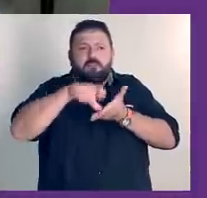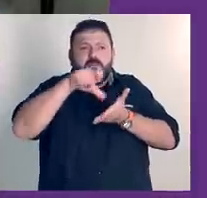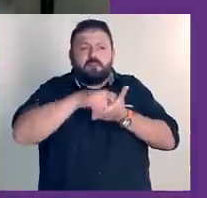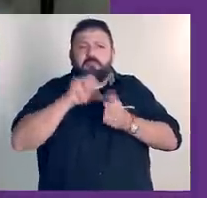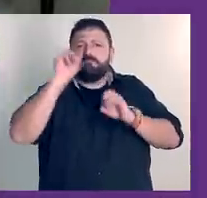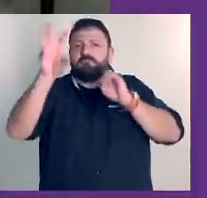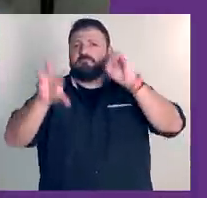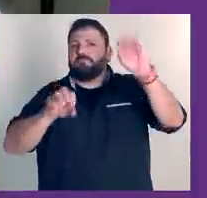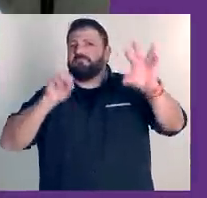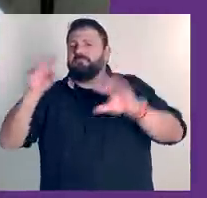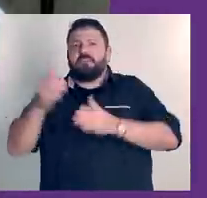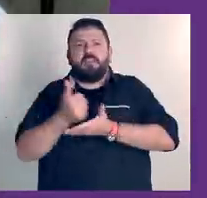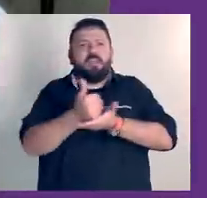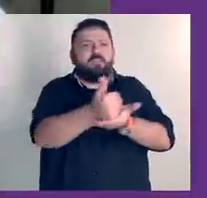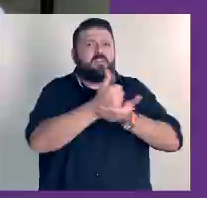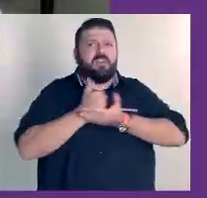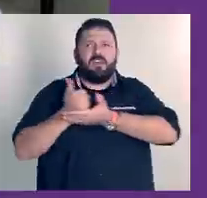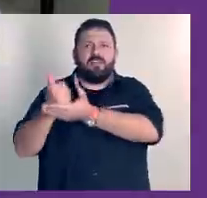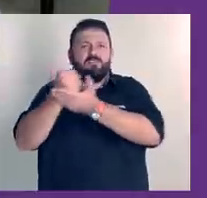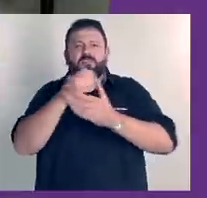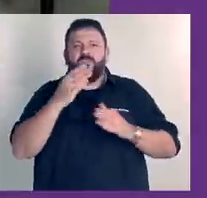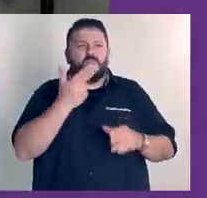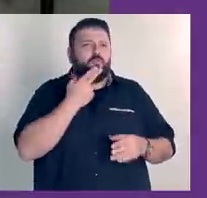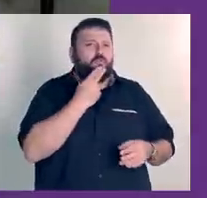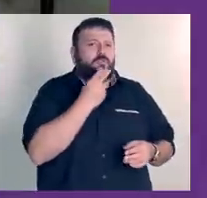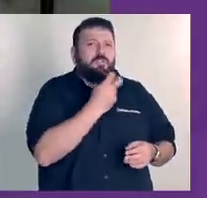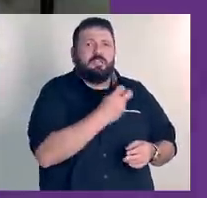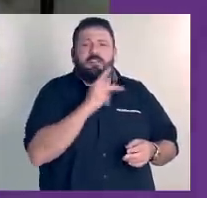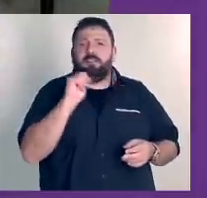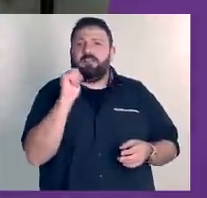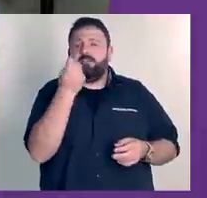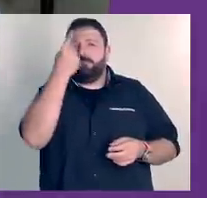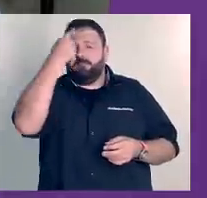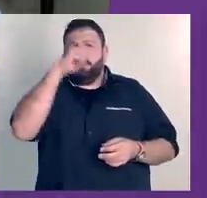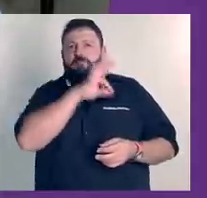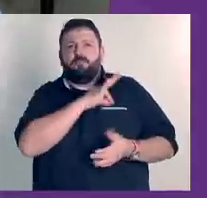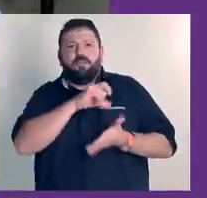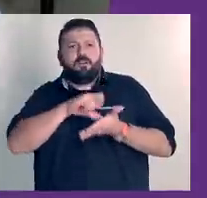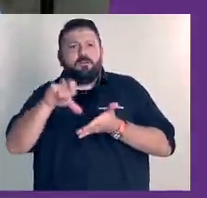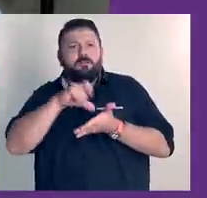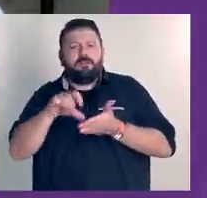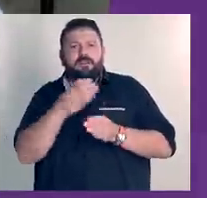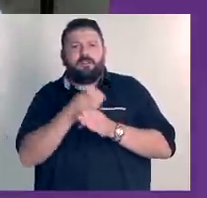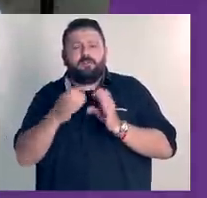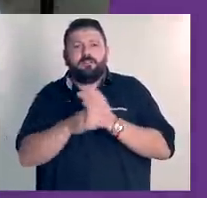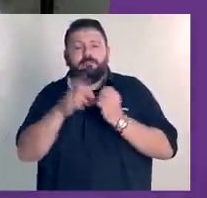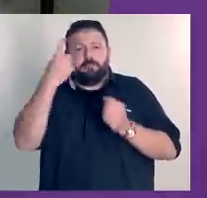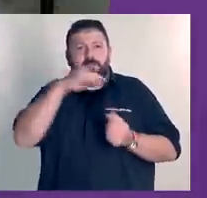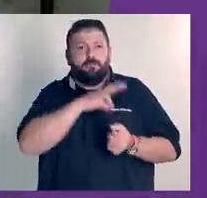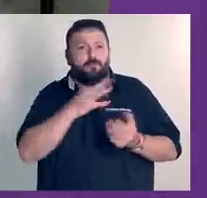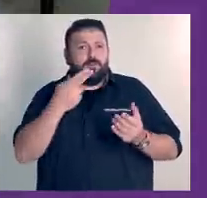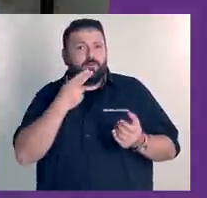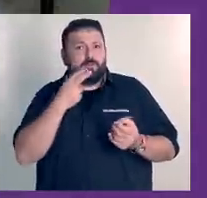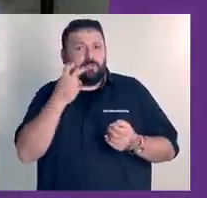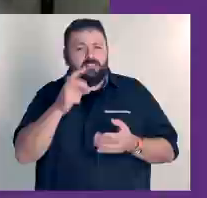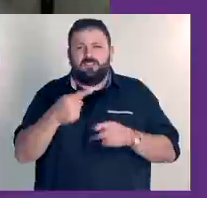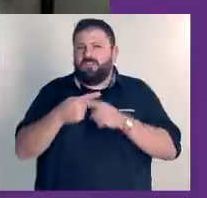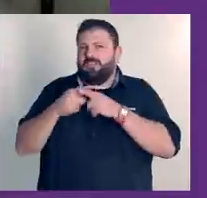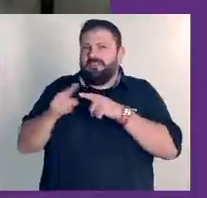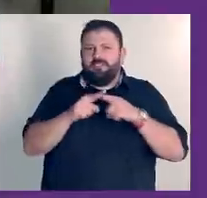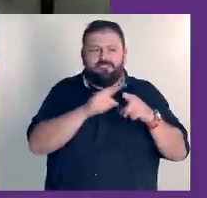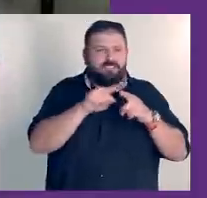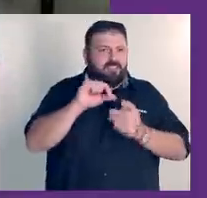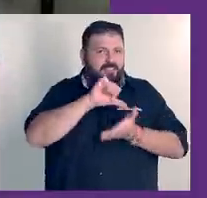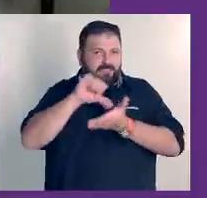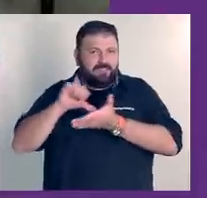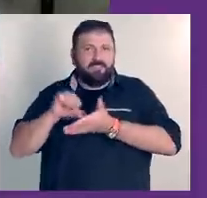ayudándonos, enseñándonos a usar la tecnología para poder hacer nuestras compras y para poder recibir nuestra mercancía en los diferentes centros de entrega,